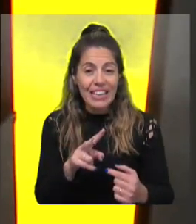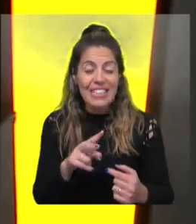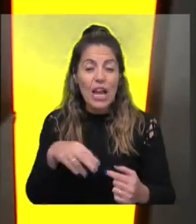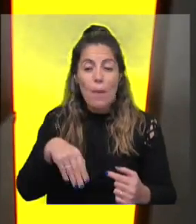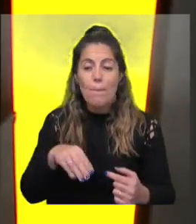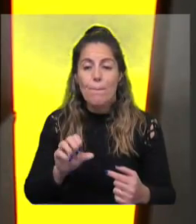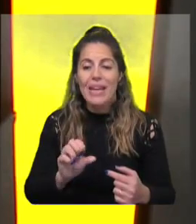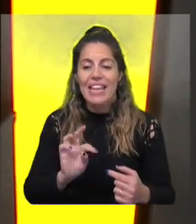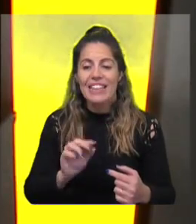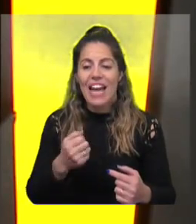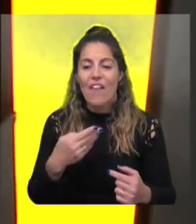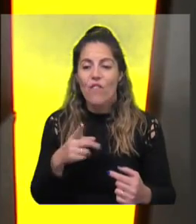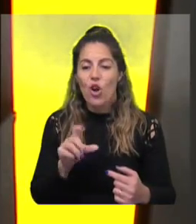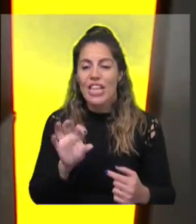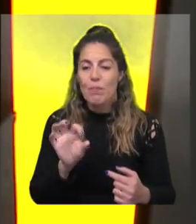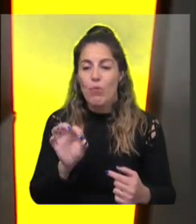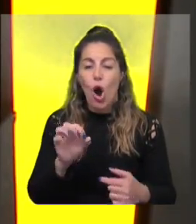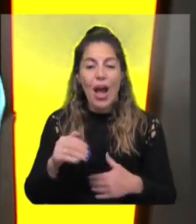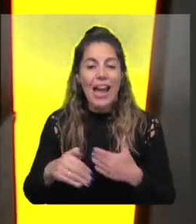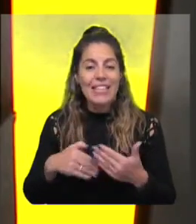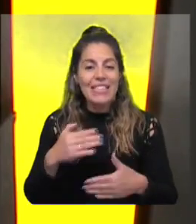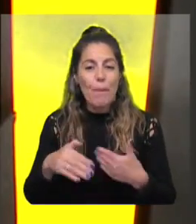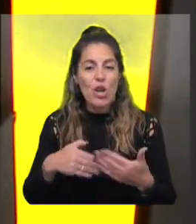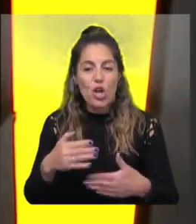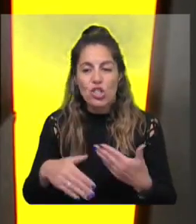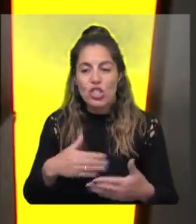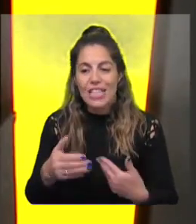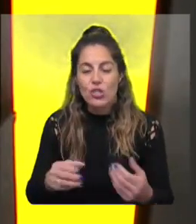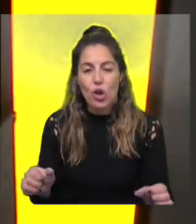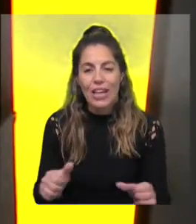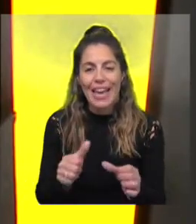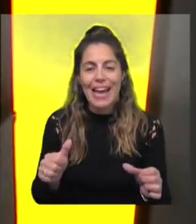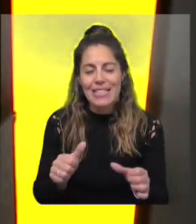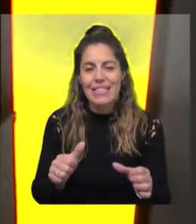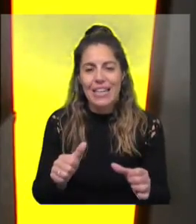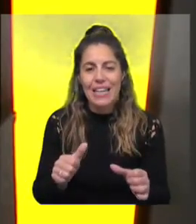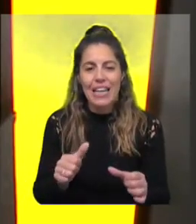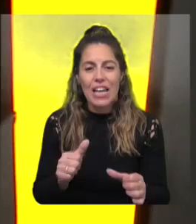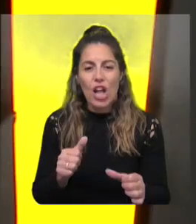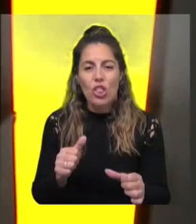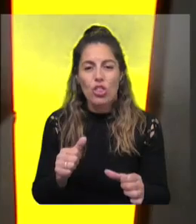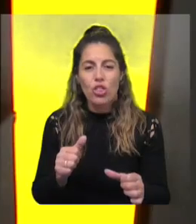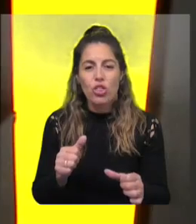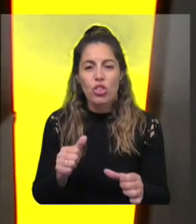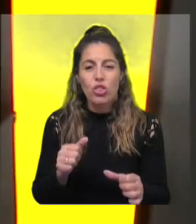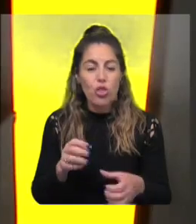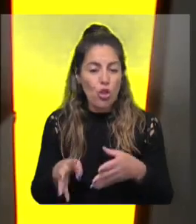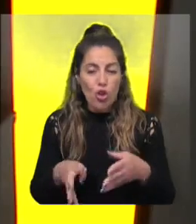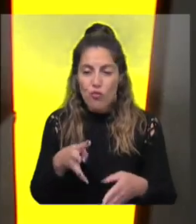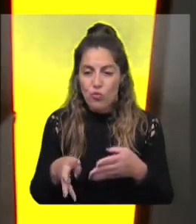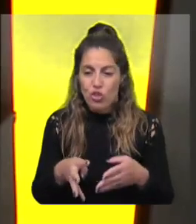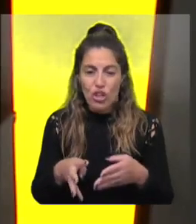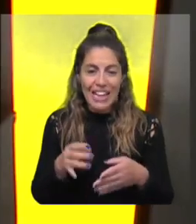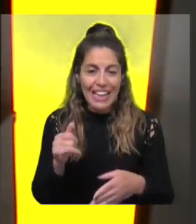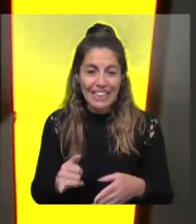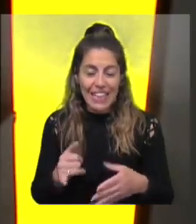metabolismo, claro, ¿no? Que es ese conjunto de procesos que hacen, que bueno, que todas las que está detrás de todas las funciones que